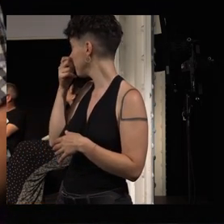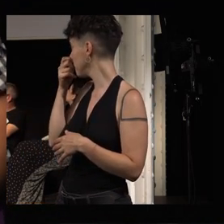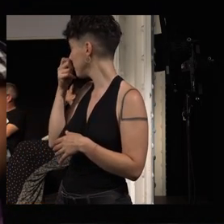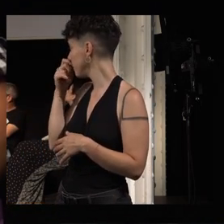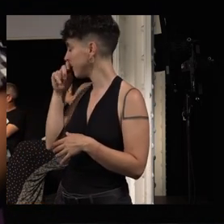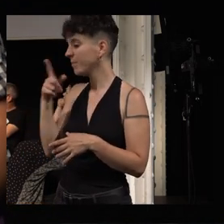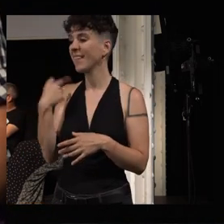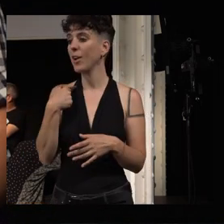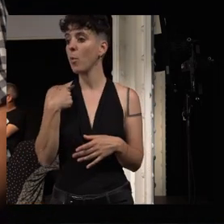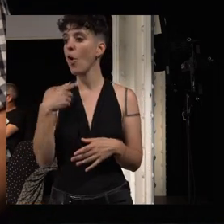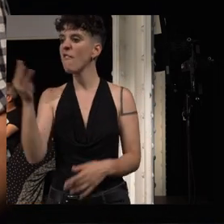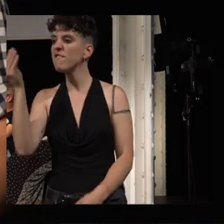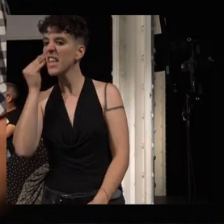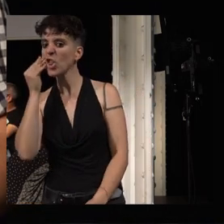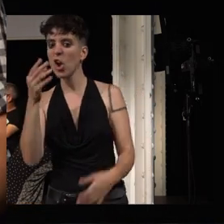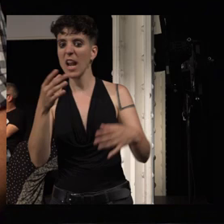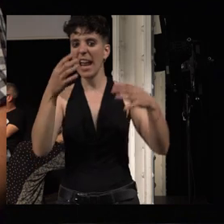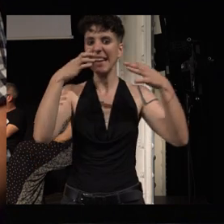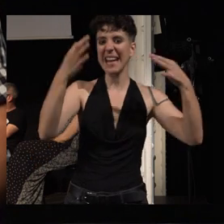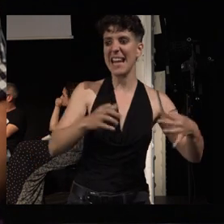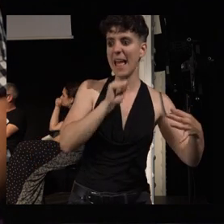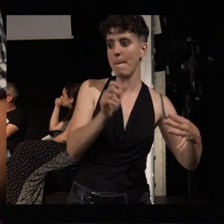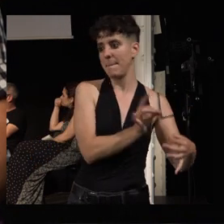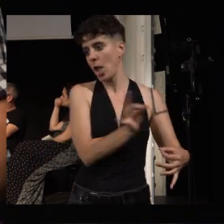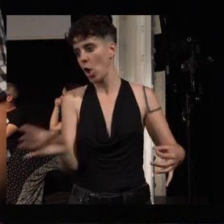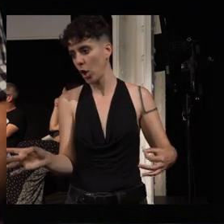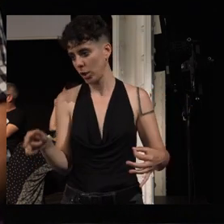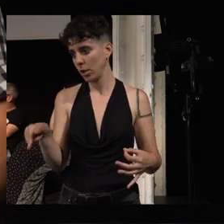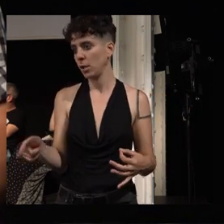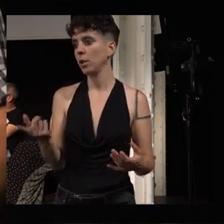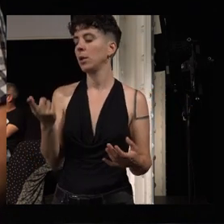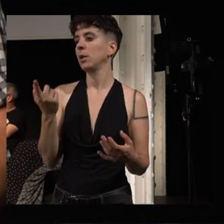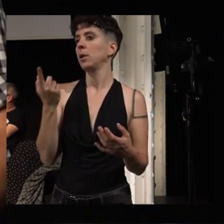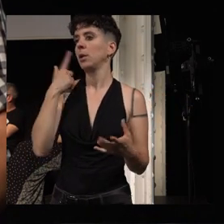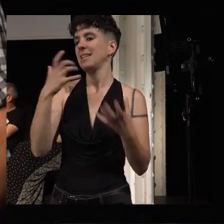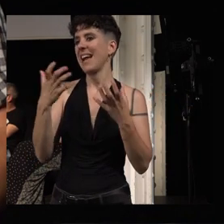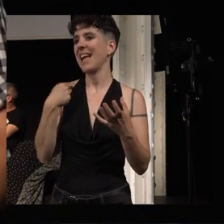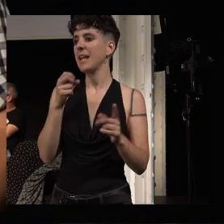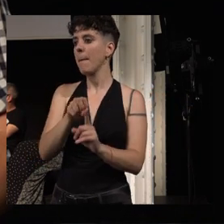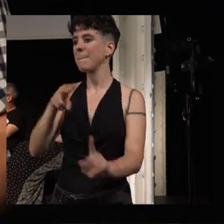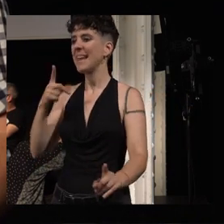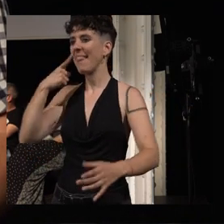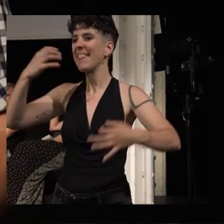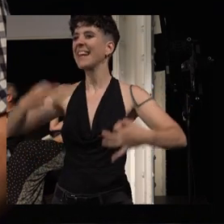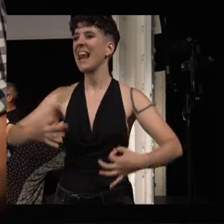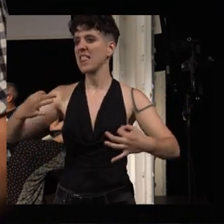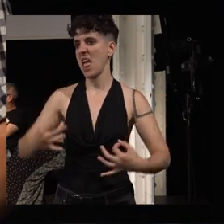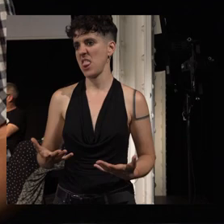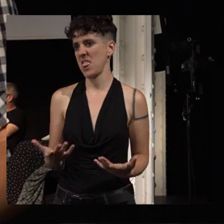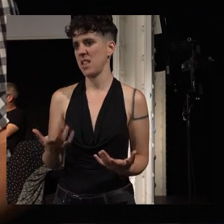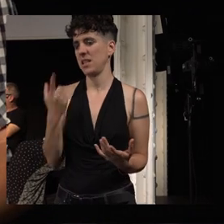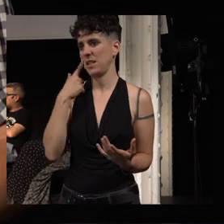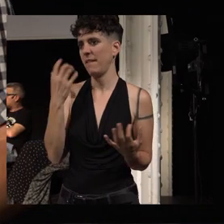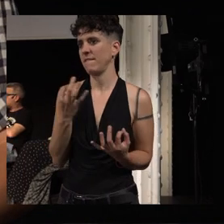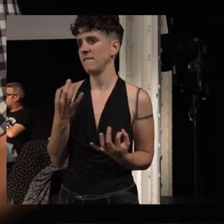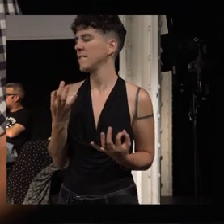cuando la realidad supera la ficción, ¿no? Un poco para seguir avanzando, porque me gustaría destacar la necesidad de tomar una mirada de realidad, ¿no? Y de las